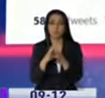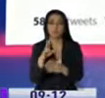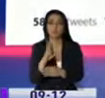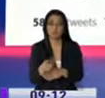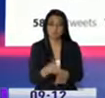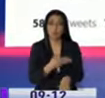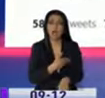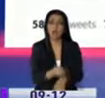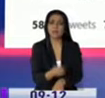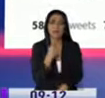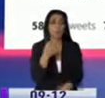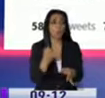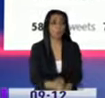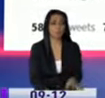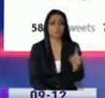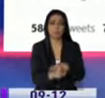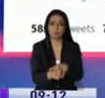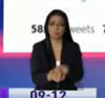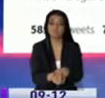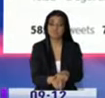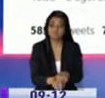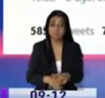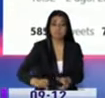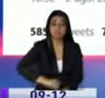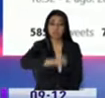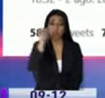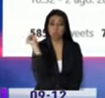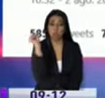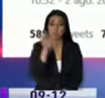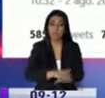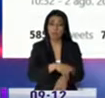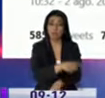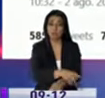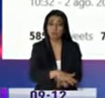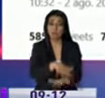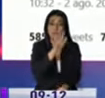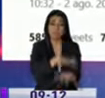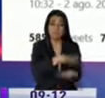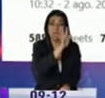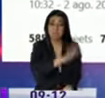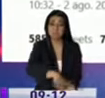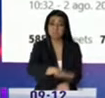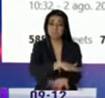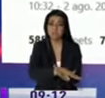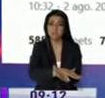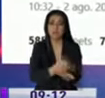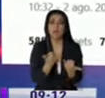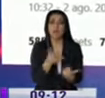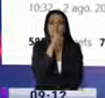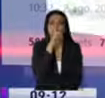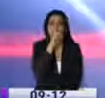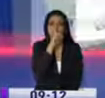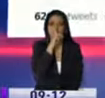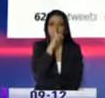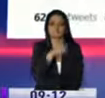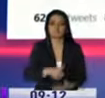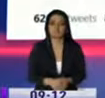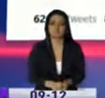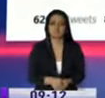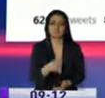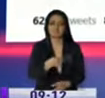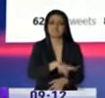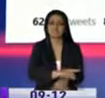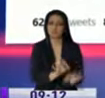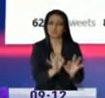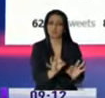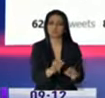cual yo era un accidente, y nuestras victorias, fruto de su acumulación histórica, hace mutis por el foro. Están bien instalados